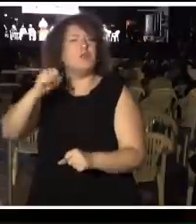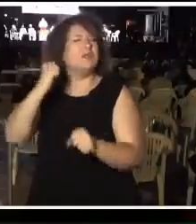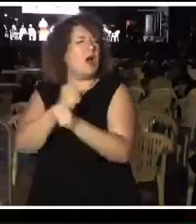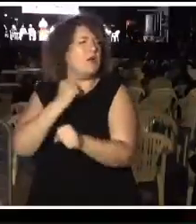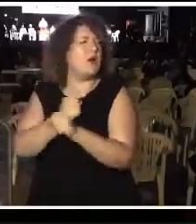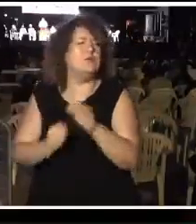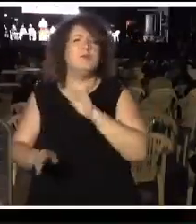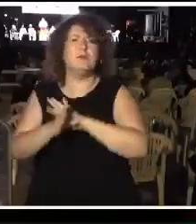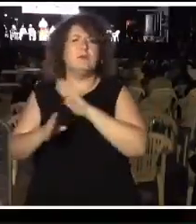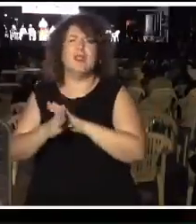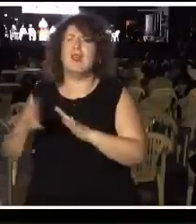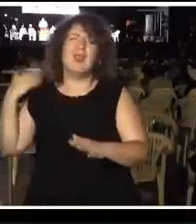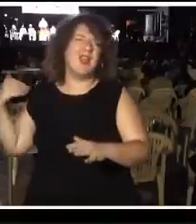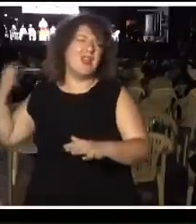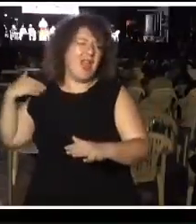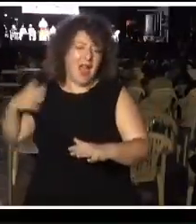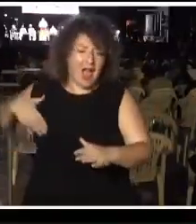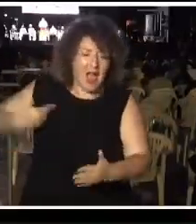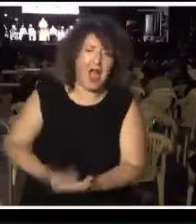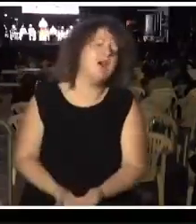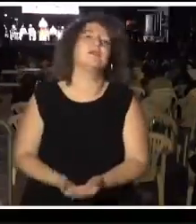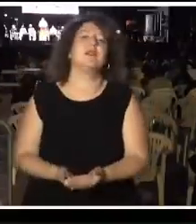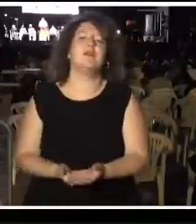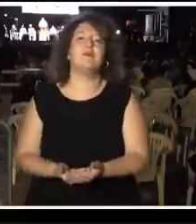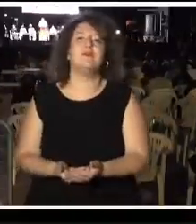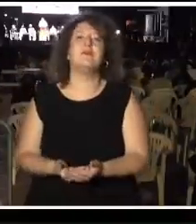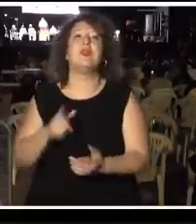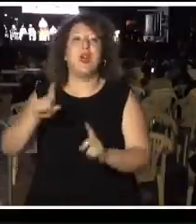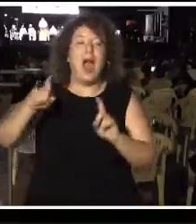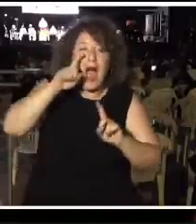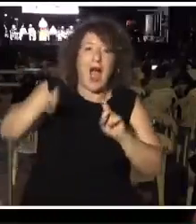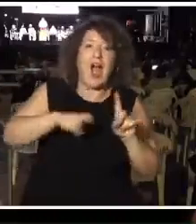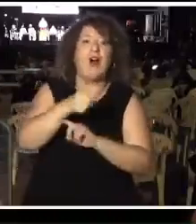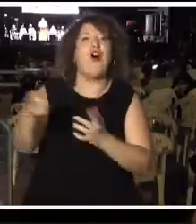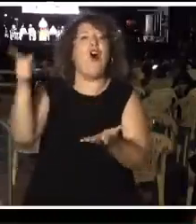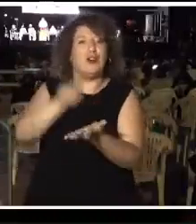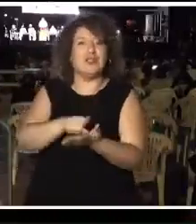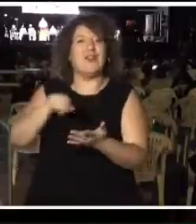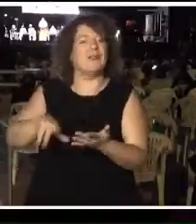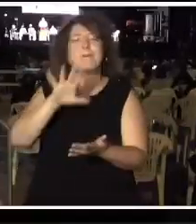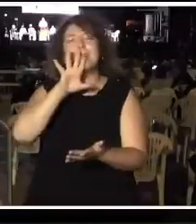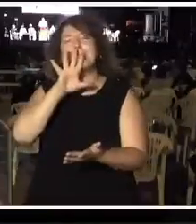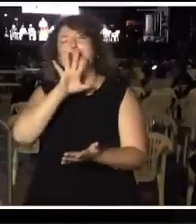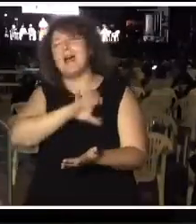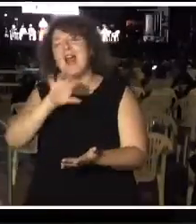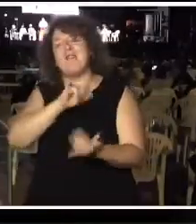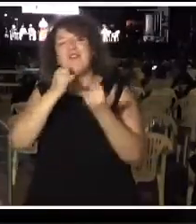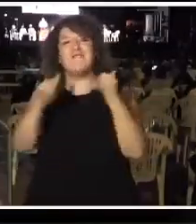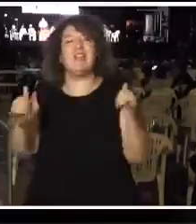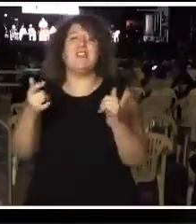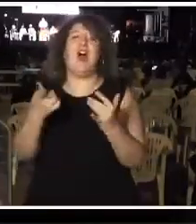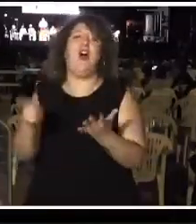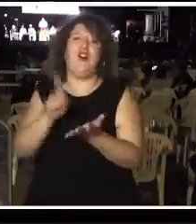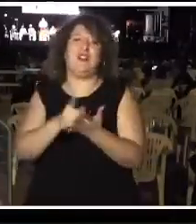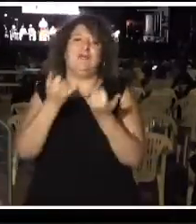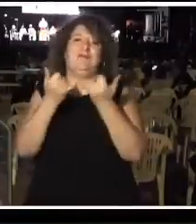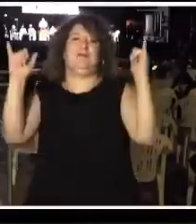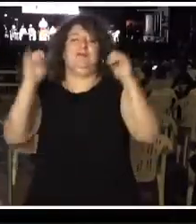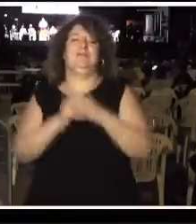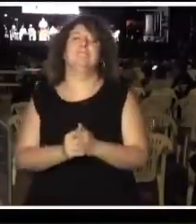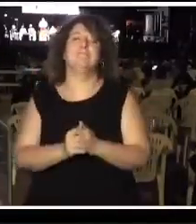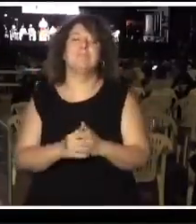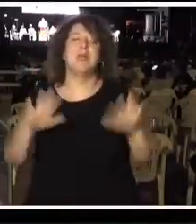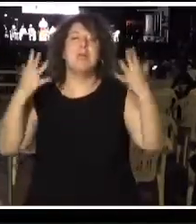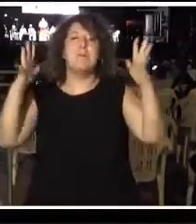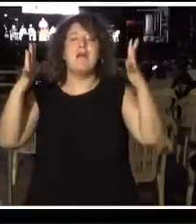siempre y de ahora, y por hacer posible un año más esta maravillosa fiesta. ¡Viva